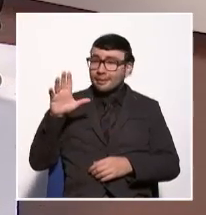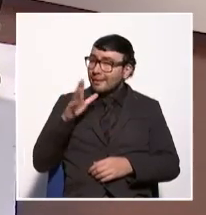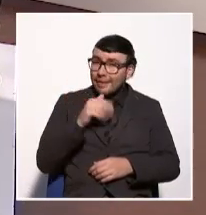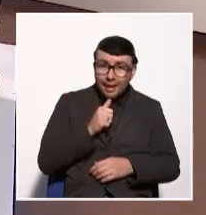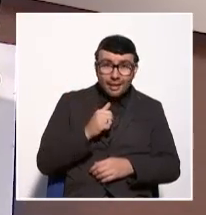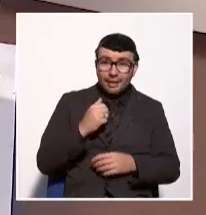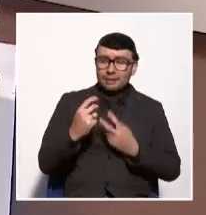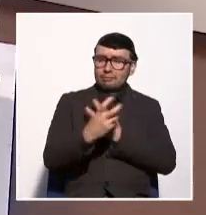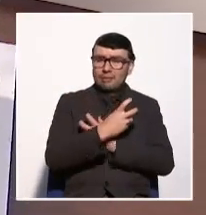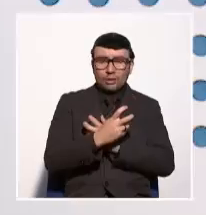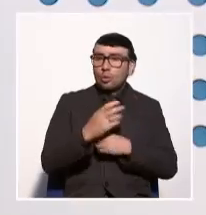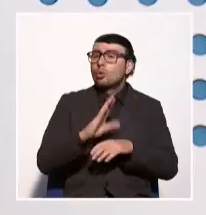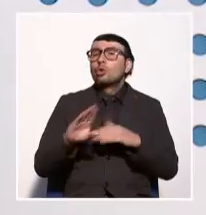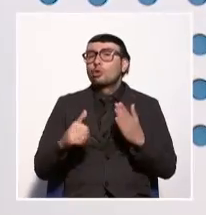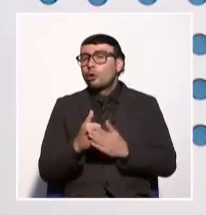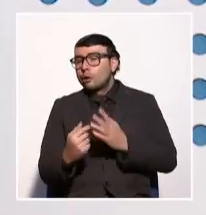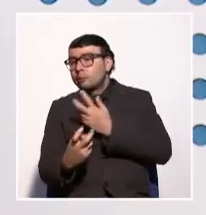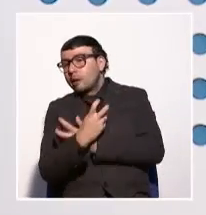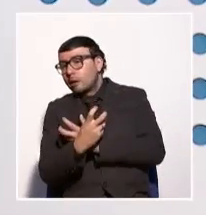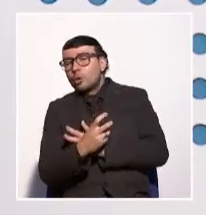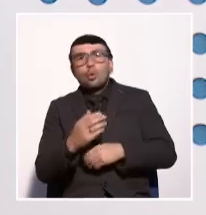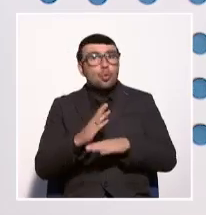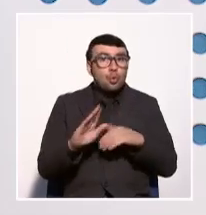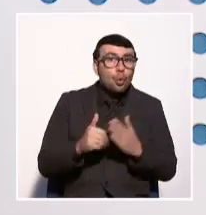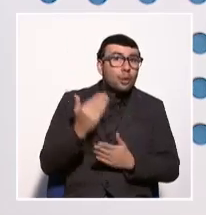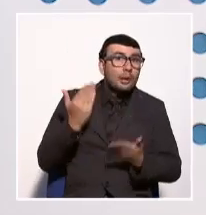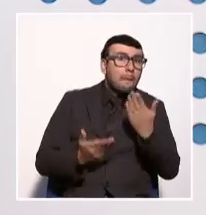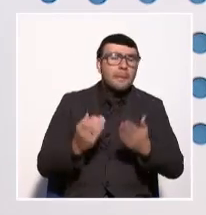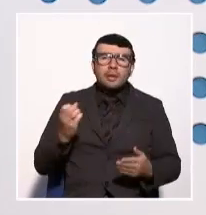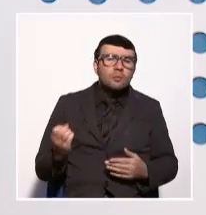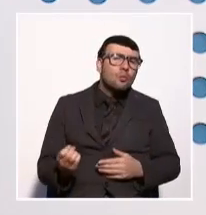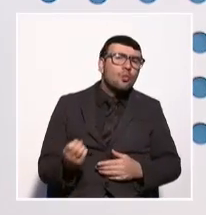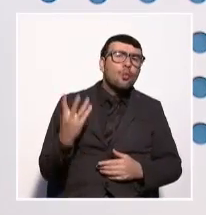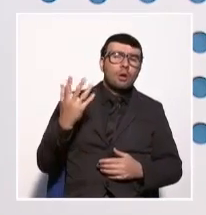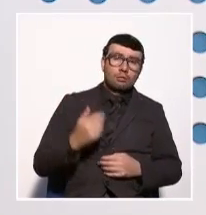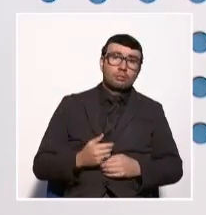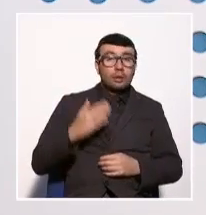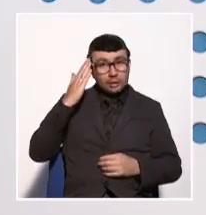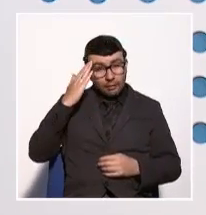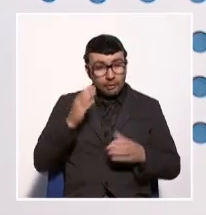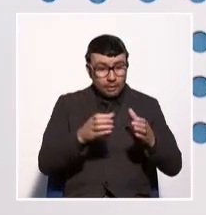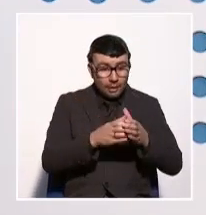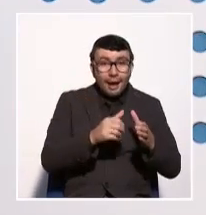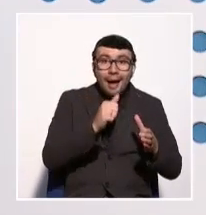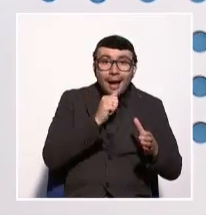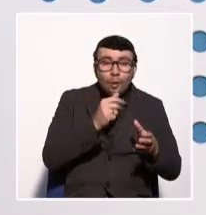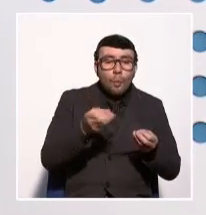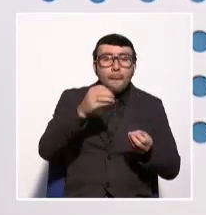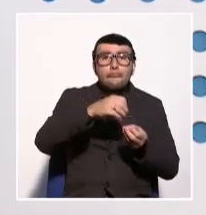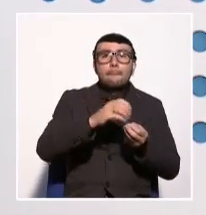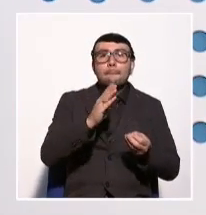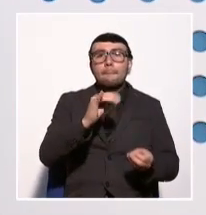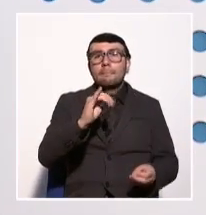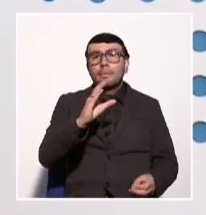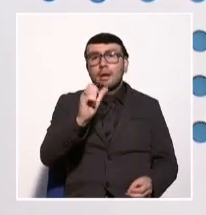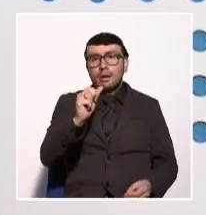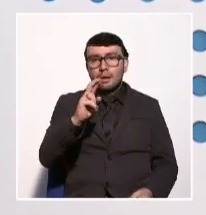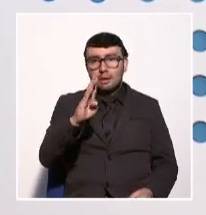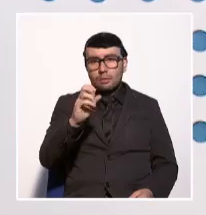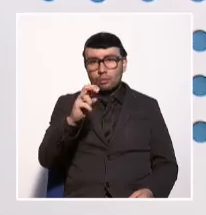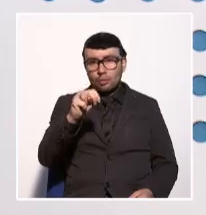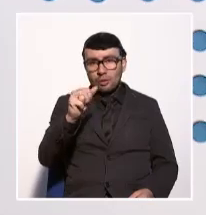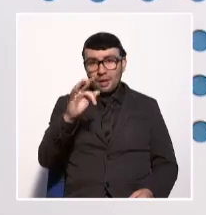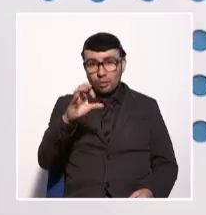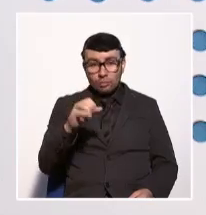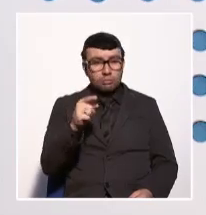depende de la dosis entonces si bien es cierto el agua con bicarbonato hay un estudio que